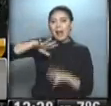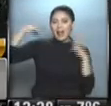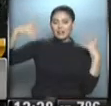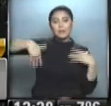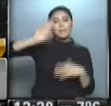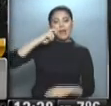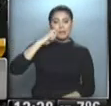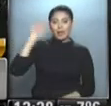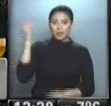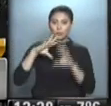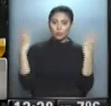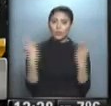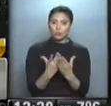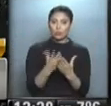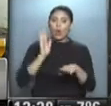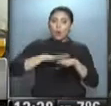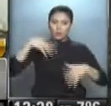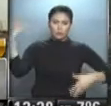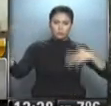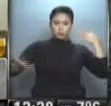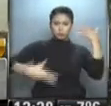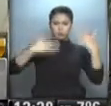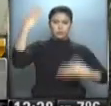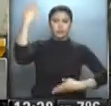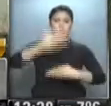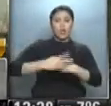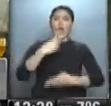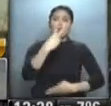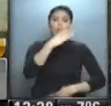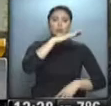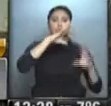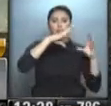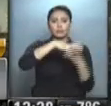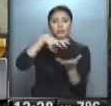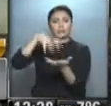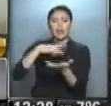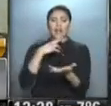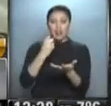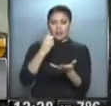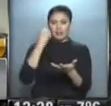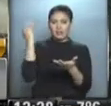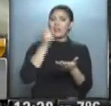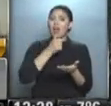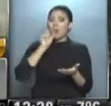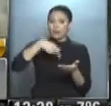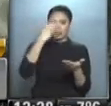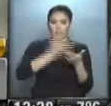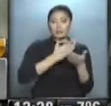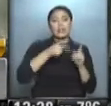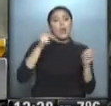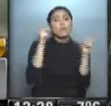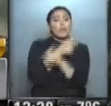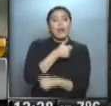viejas de la Tierra. A causa del incendio se cerraron dos plantas de energía hidroeléctrica y hay preocupación por el